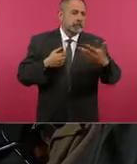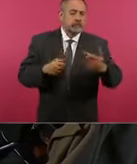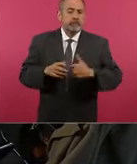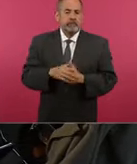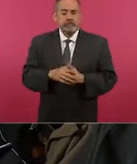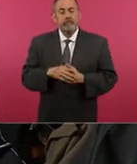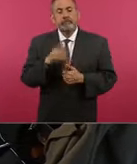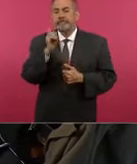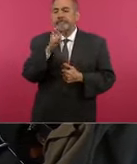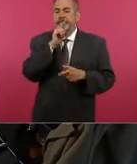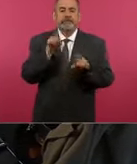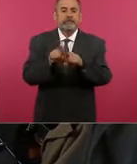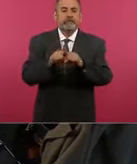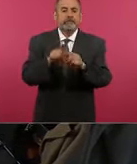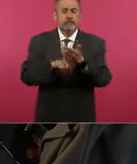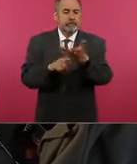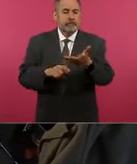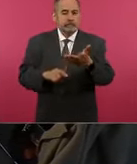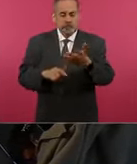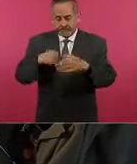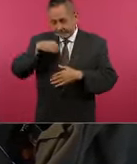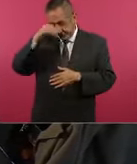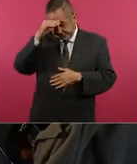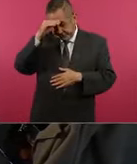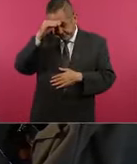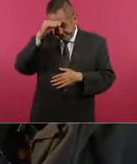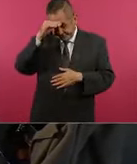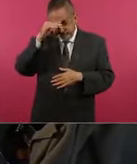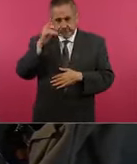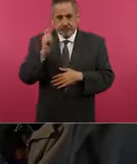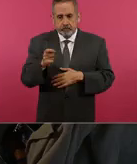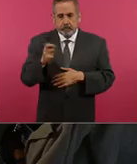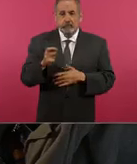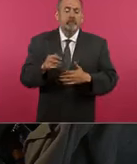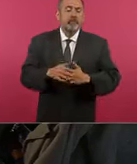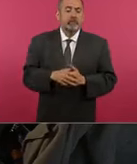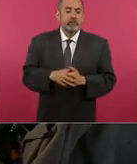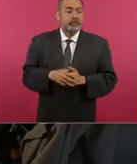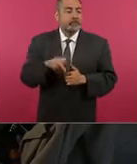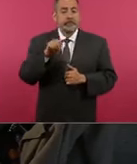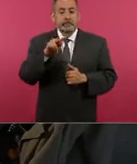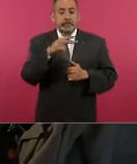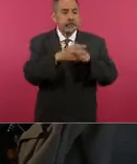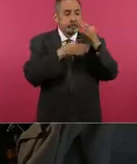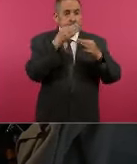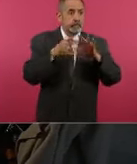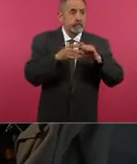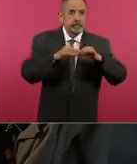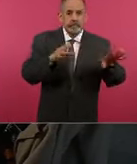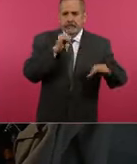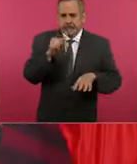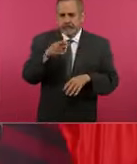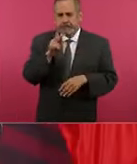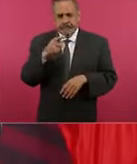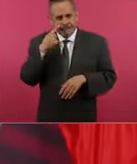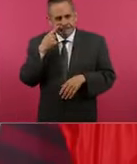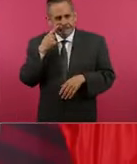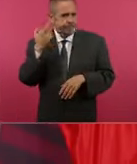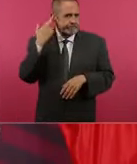más que eso, pues no lo dicen en la telera ni en la radio.